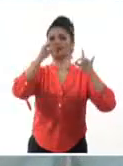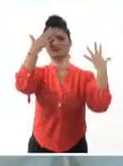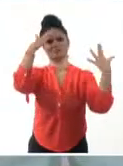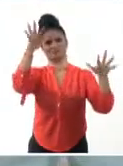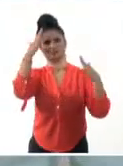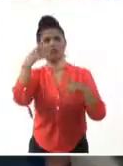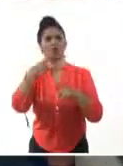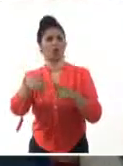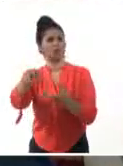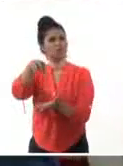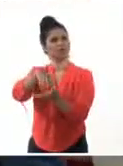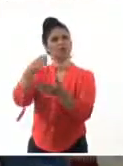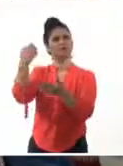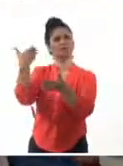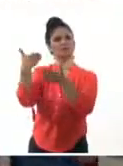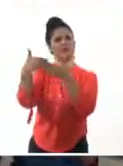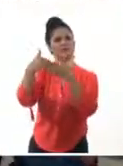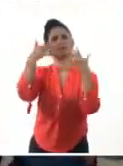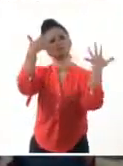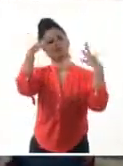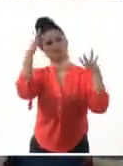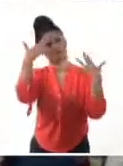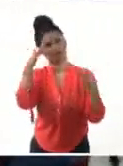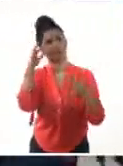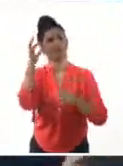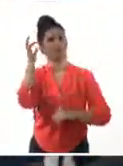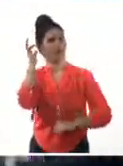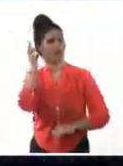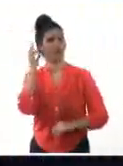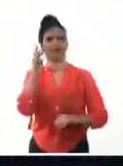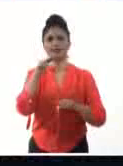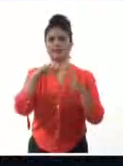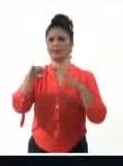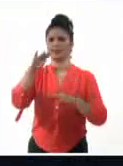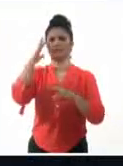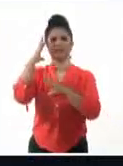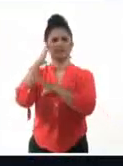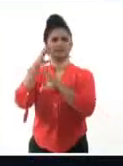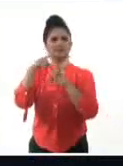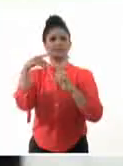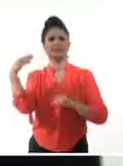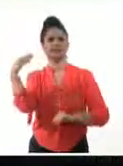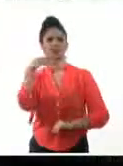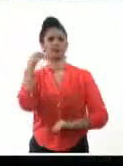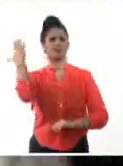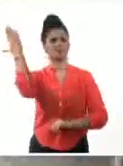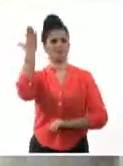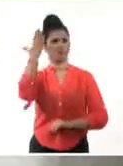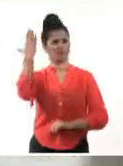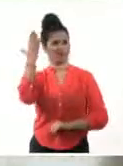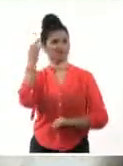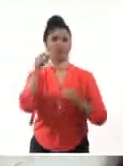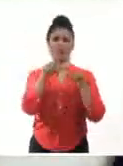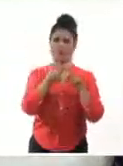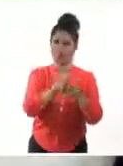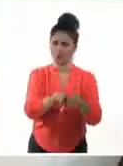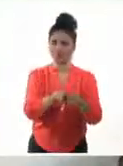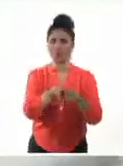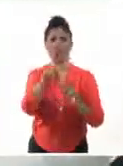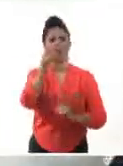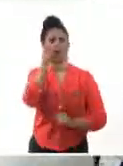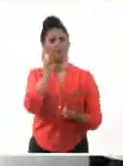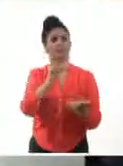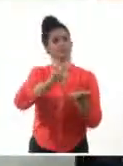sector empresarial. Elba Rosa Pérez Montoya, ministra de Ciencia, Tecnología y Medio Ambiente, Jorge Luis Broche Lorenzo, miembro